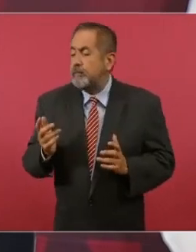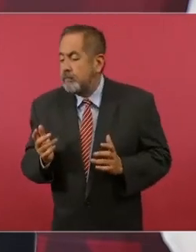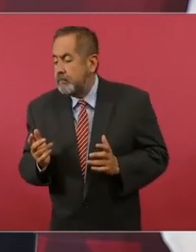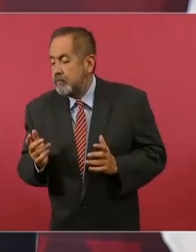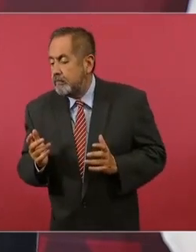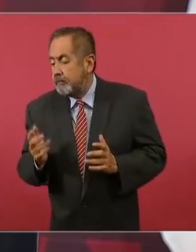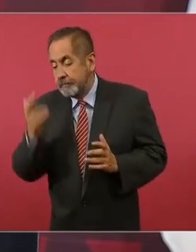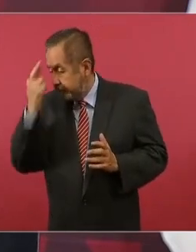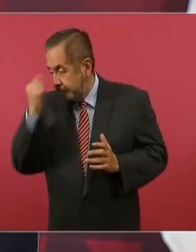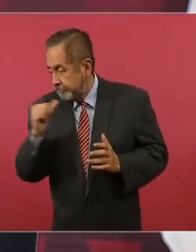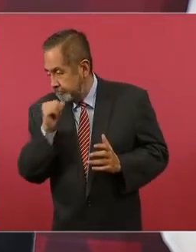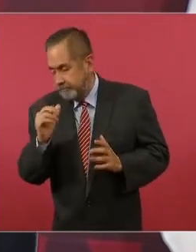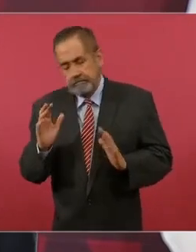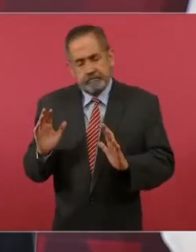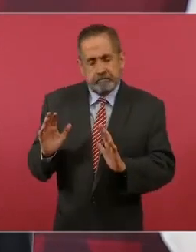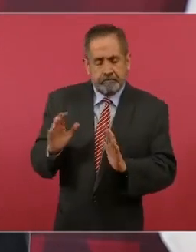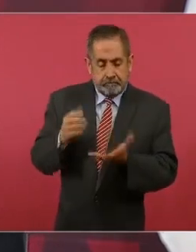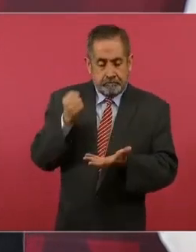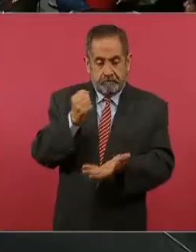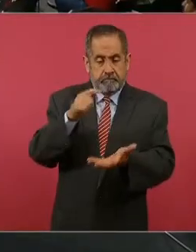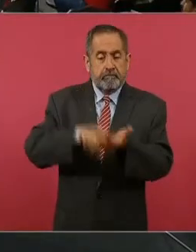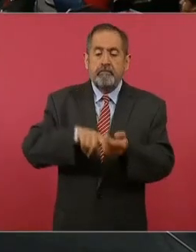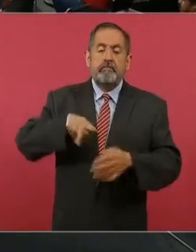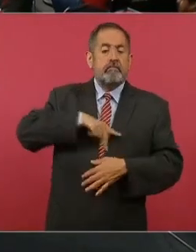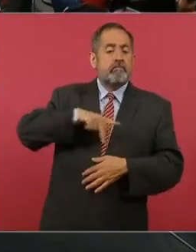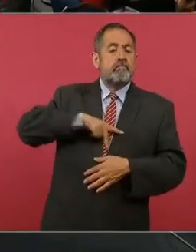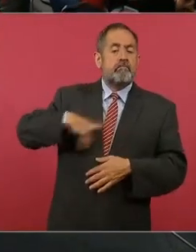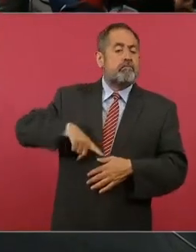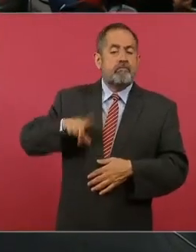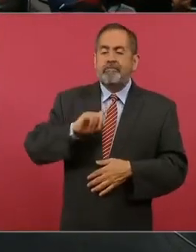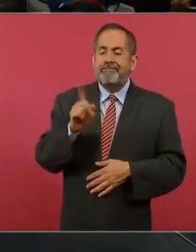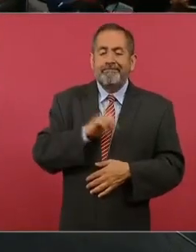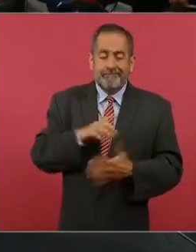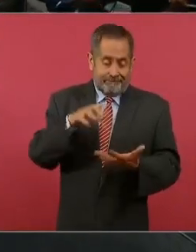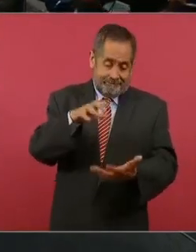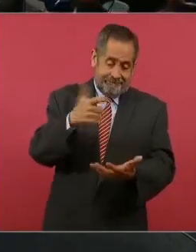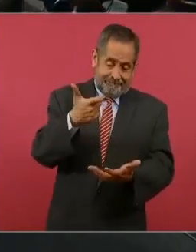presupuesto. El presupuesto no es del gobierno, es del pueblo.